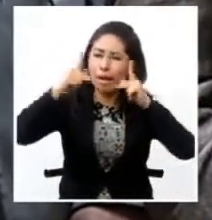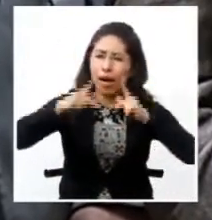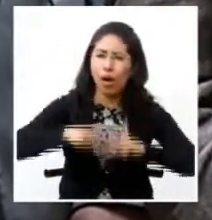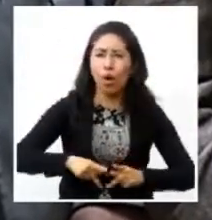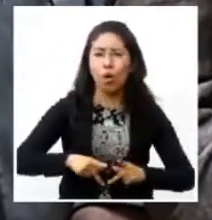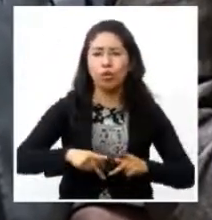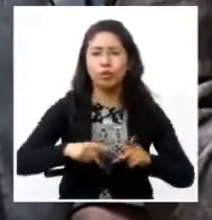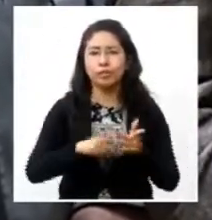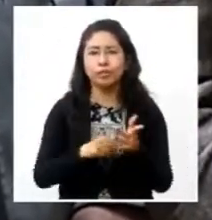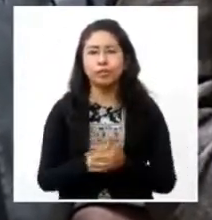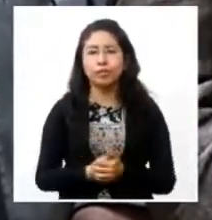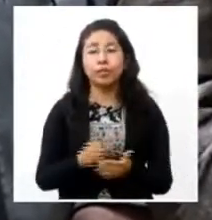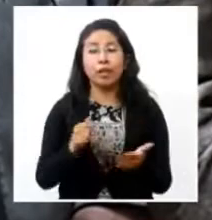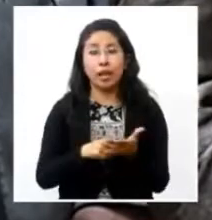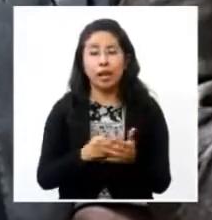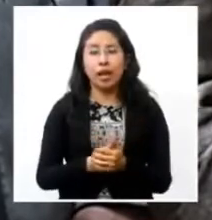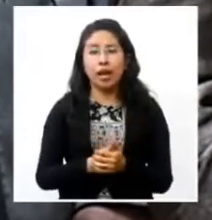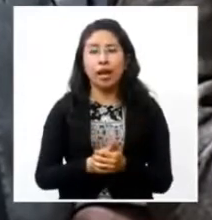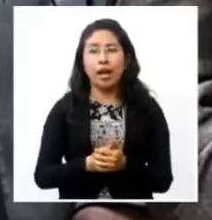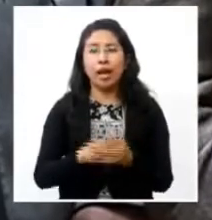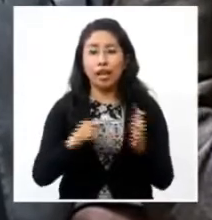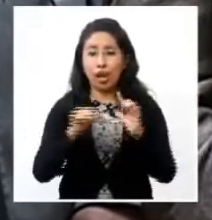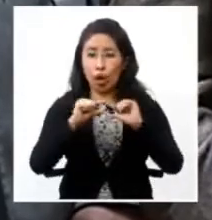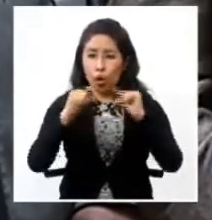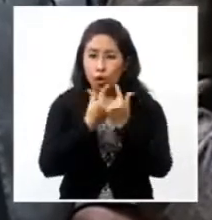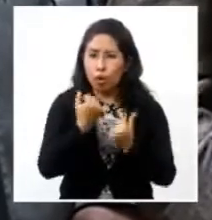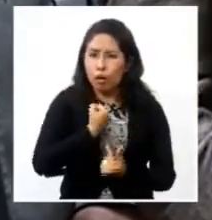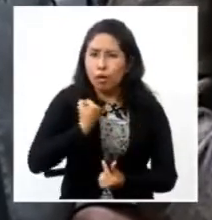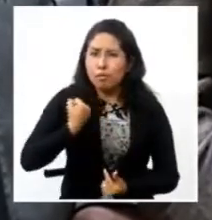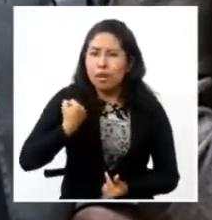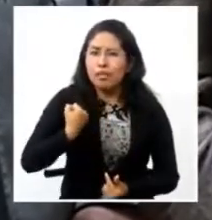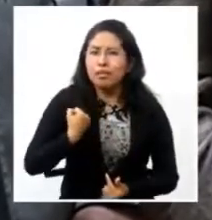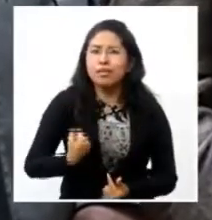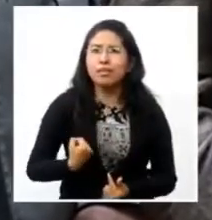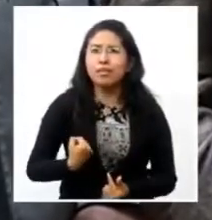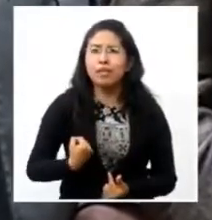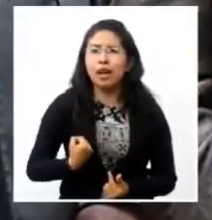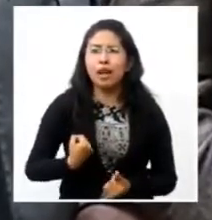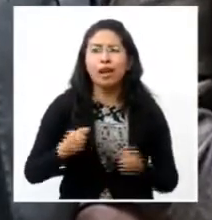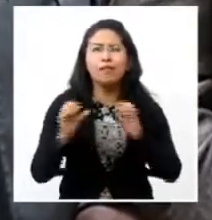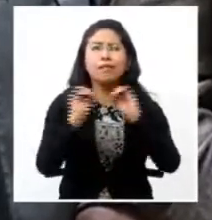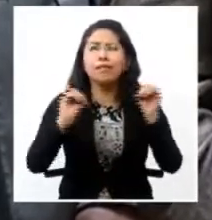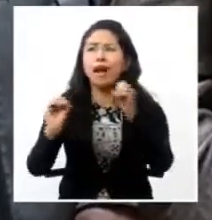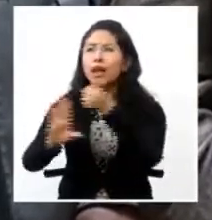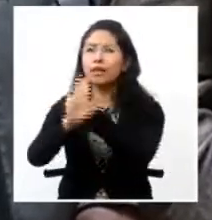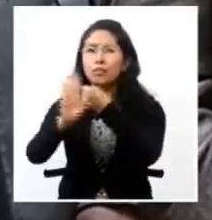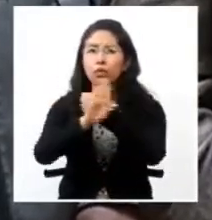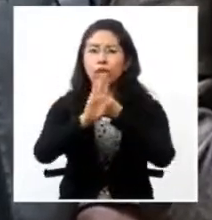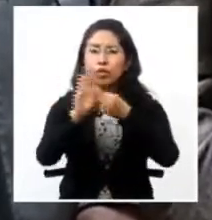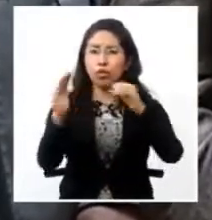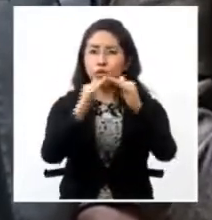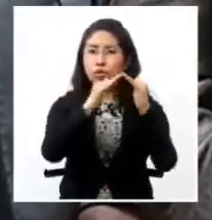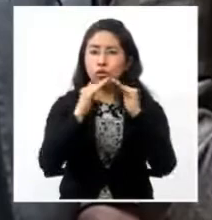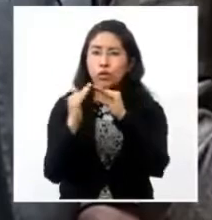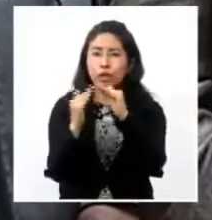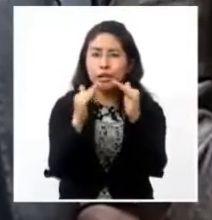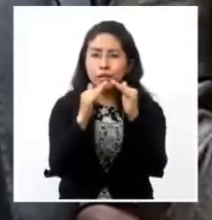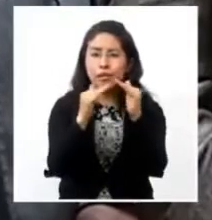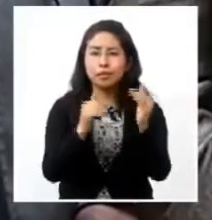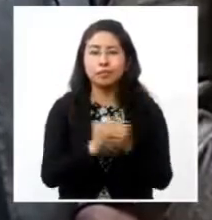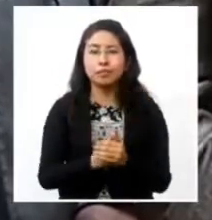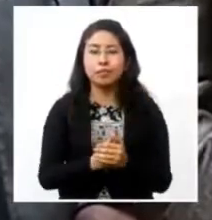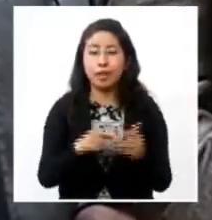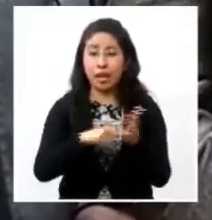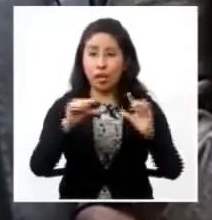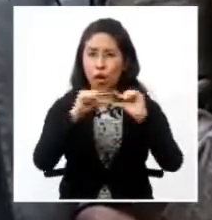por eso la pandilla se lleva por delante la seguridad de las ciudades. Pero además se lleva